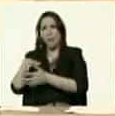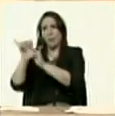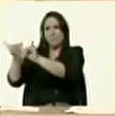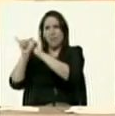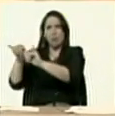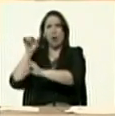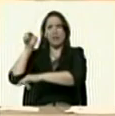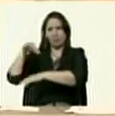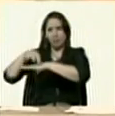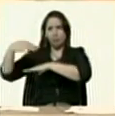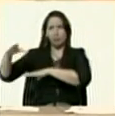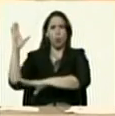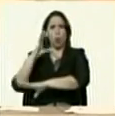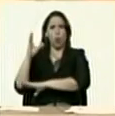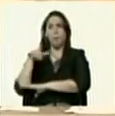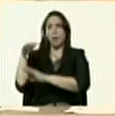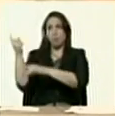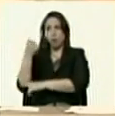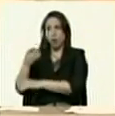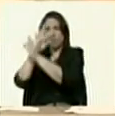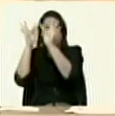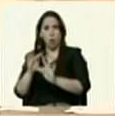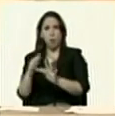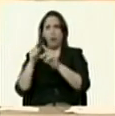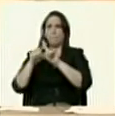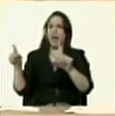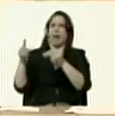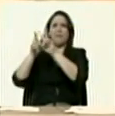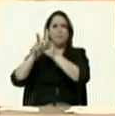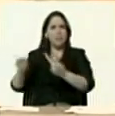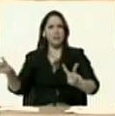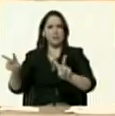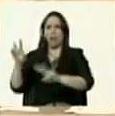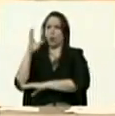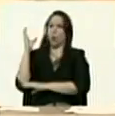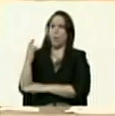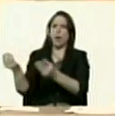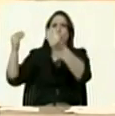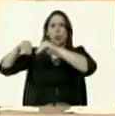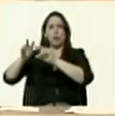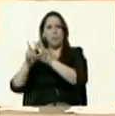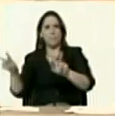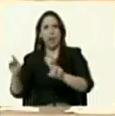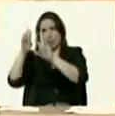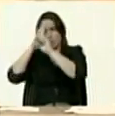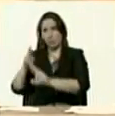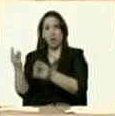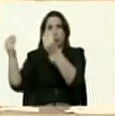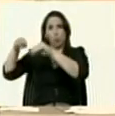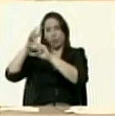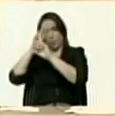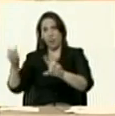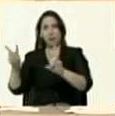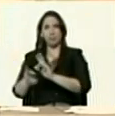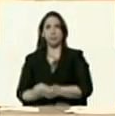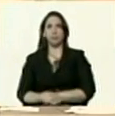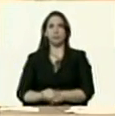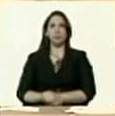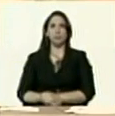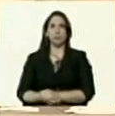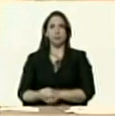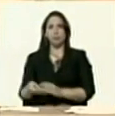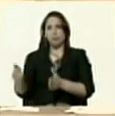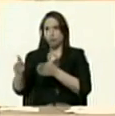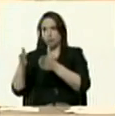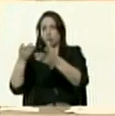resuélvalas. Busque un método para pacificar Colombia, para llegar a acuerdos de paz, para respetar los acuerdos de paz por la vía política,